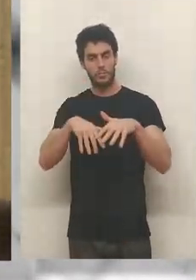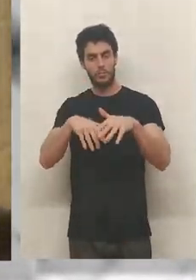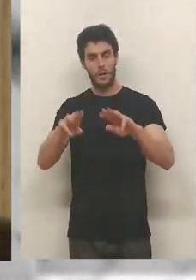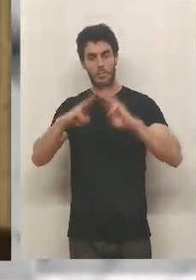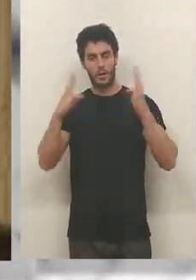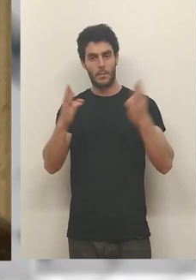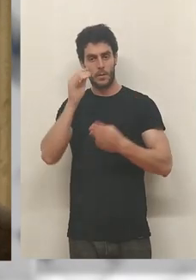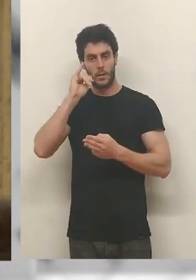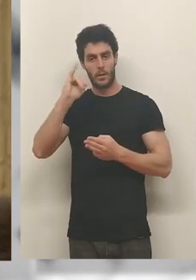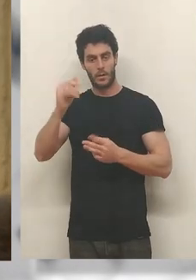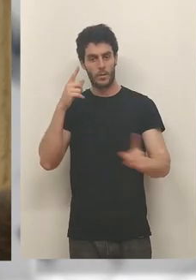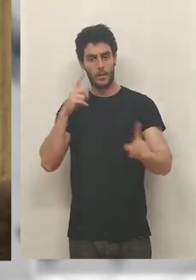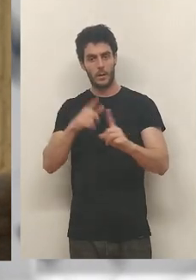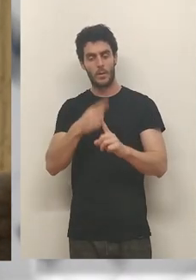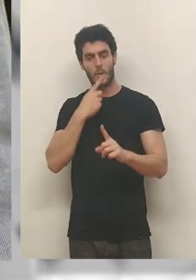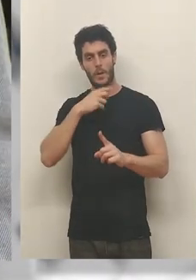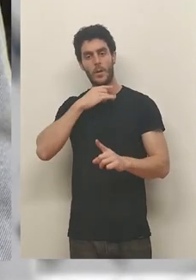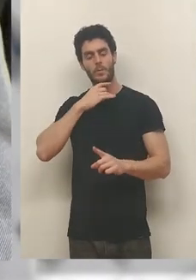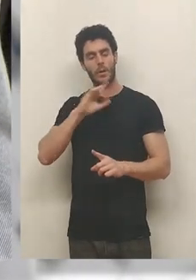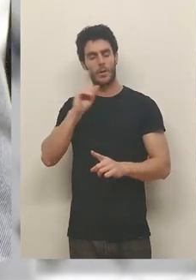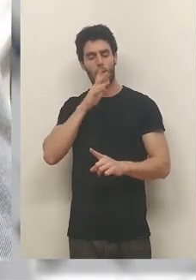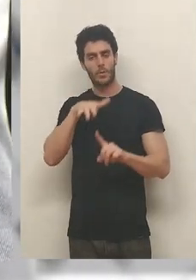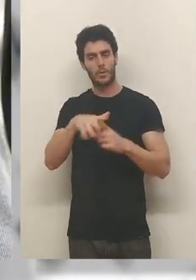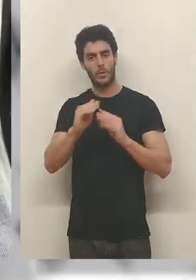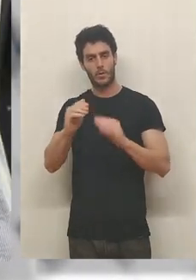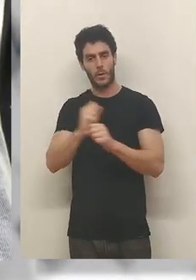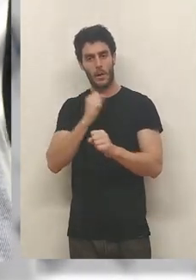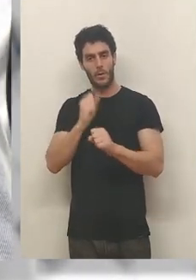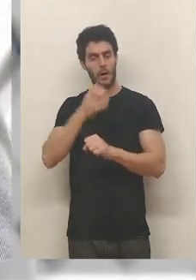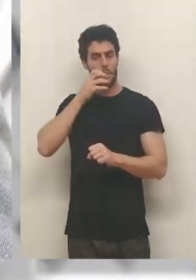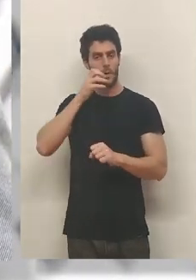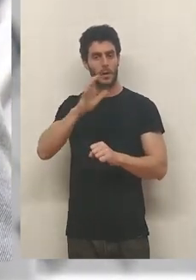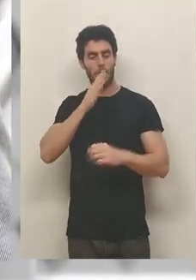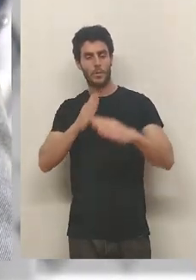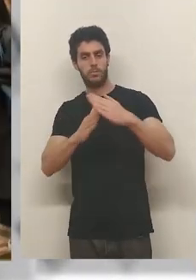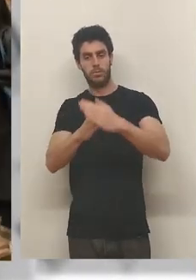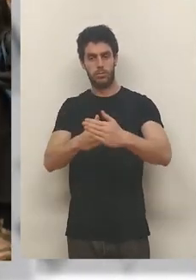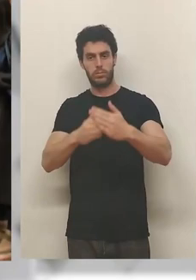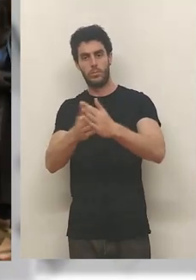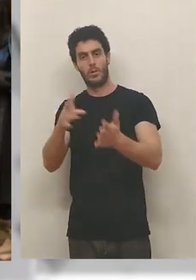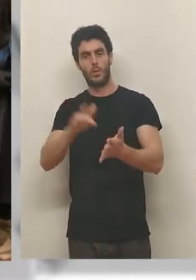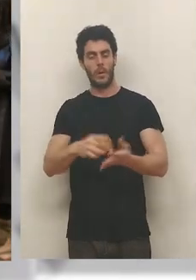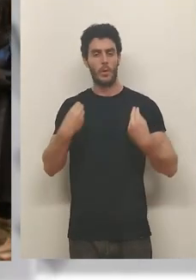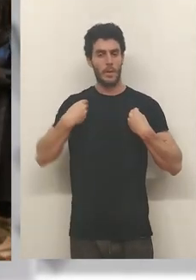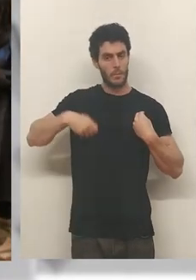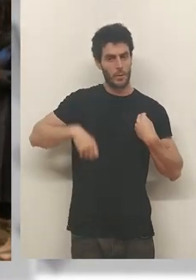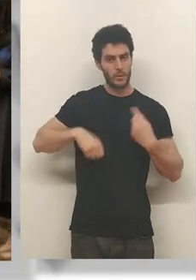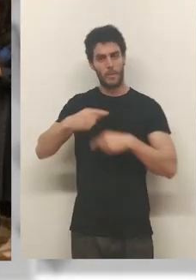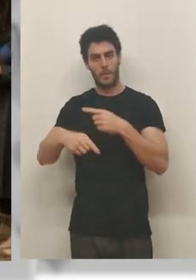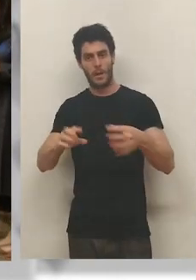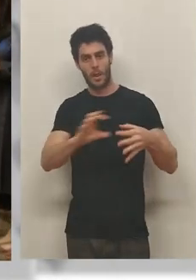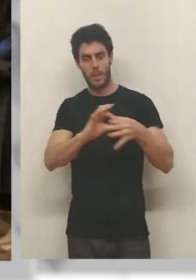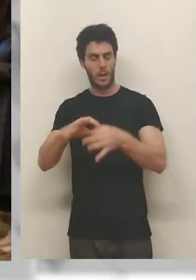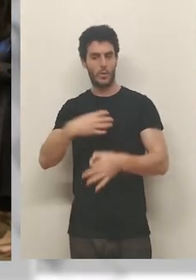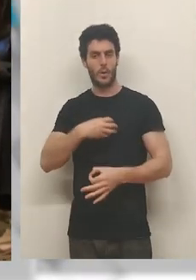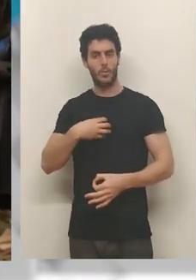Se han concentrado delante del Parlamento de La Rioja para exteriorizar su descontento con su situación laboral, protestas por las trabas a la hora de conciliar la